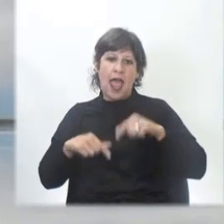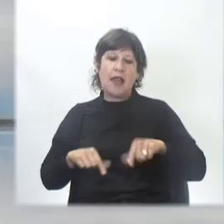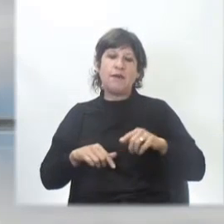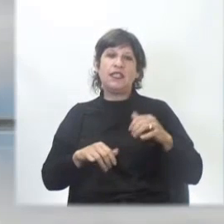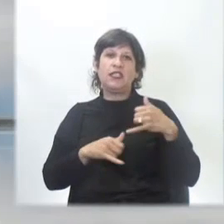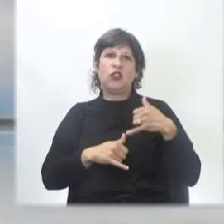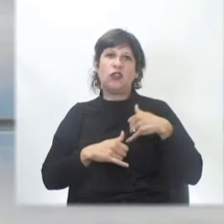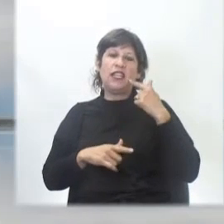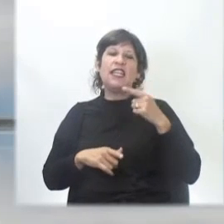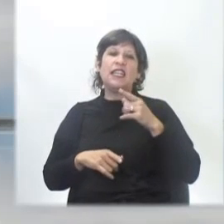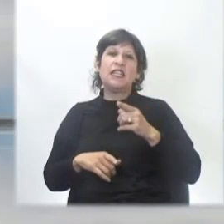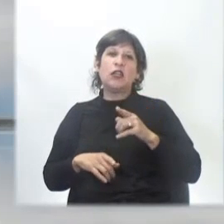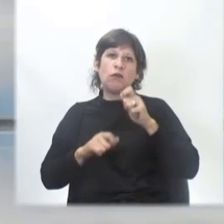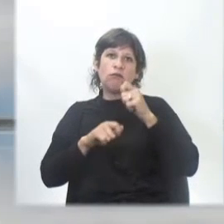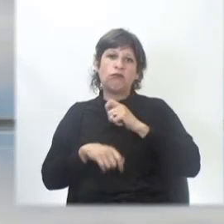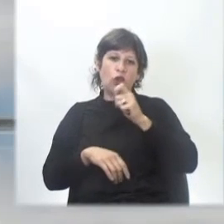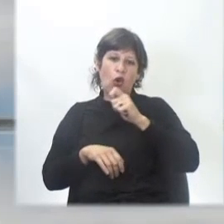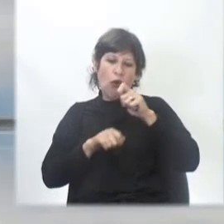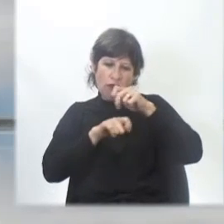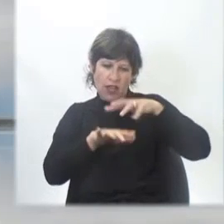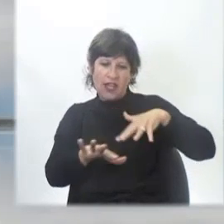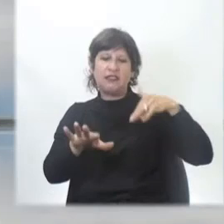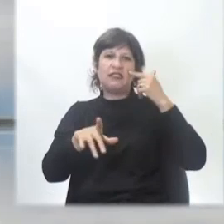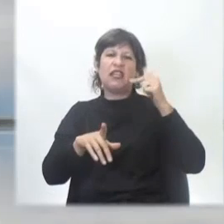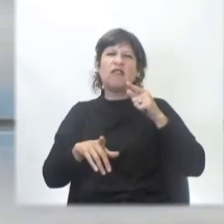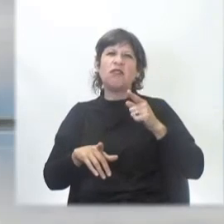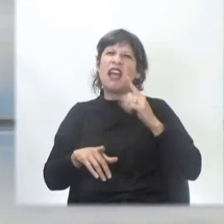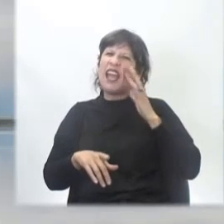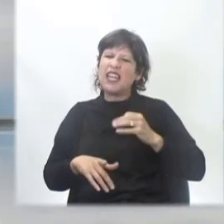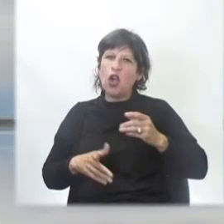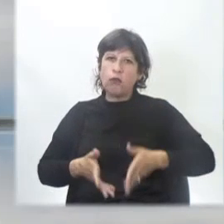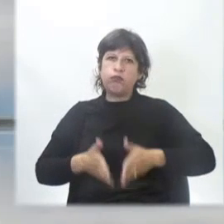Nacional hizo una conferencia de prensa, creo que en la Torre Ejecutiva,